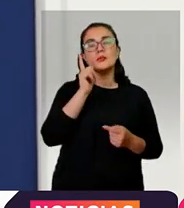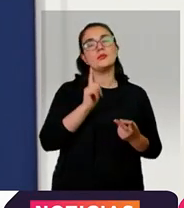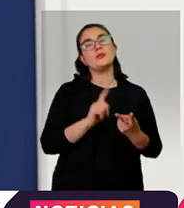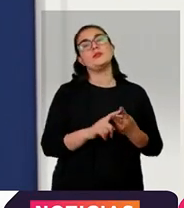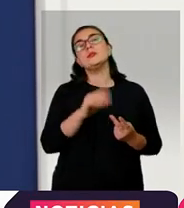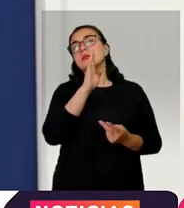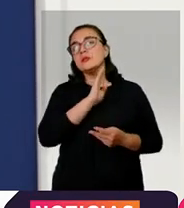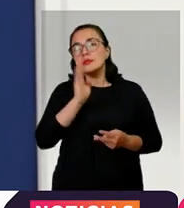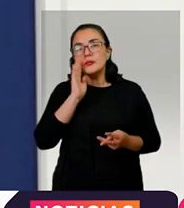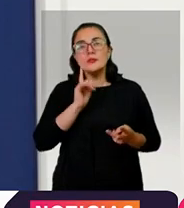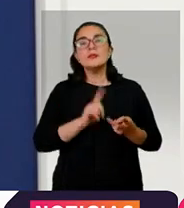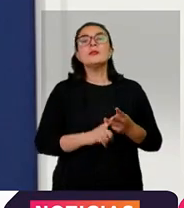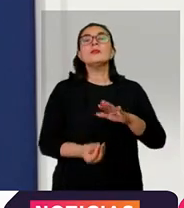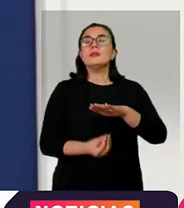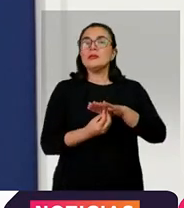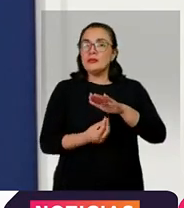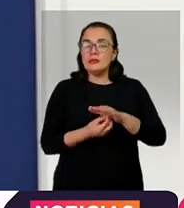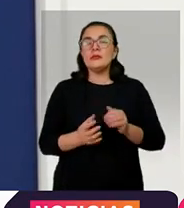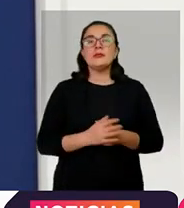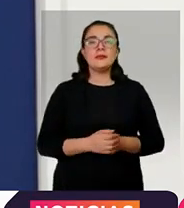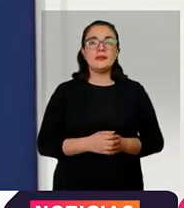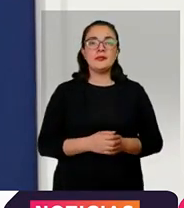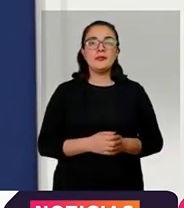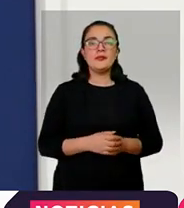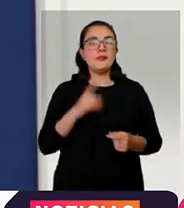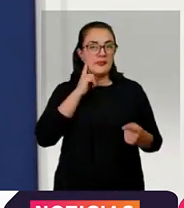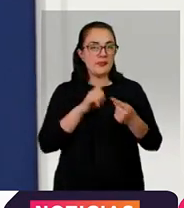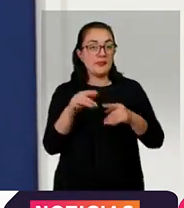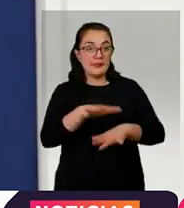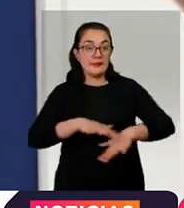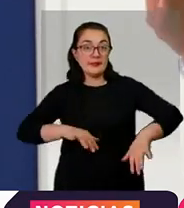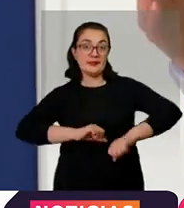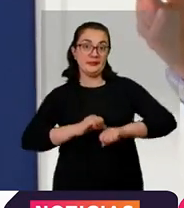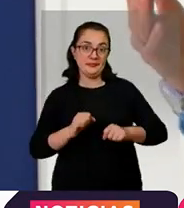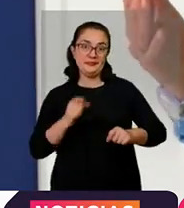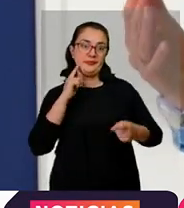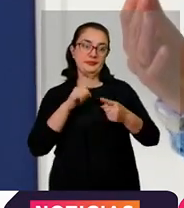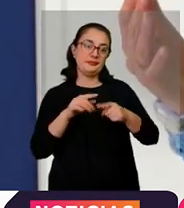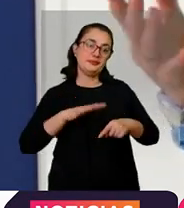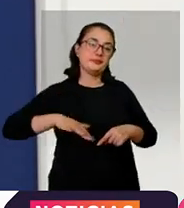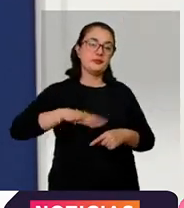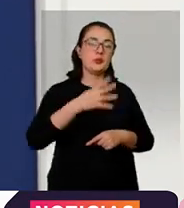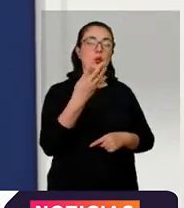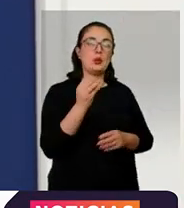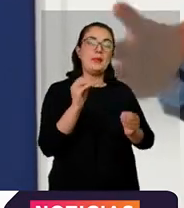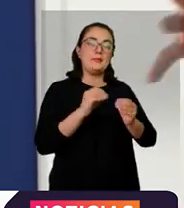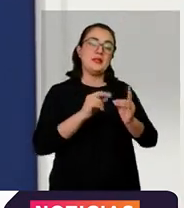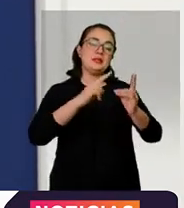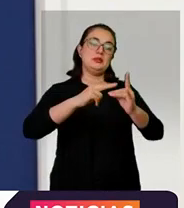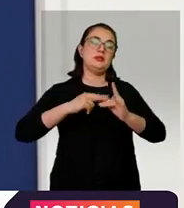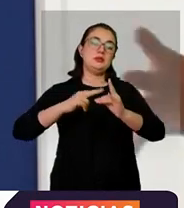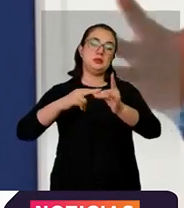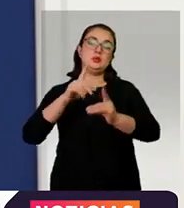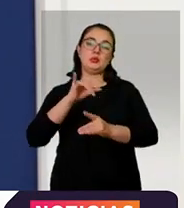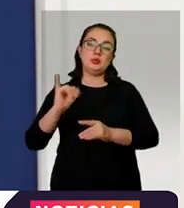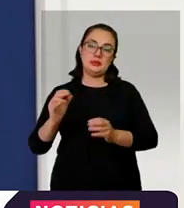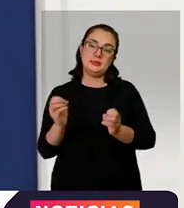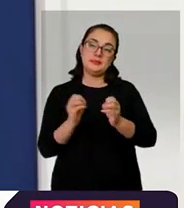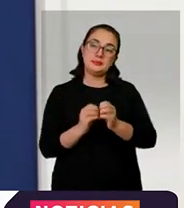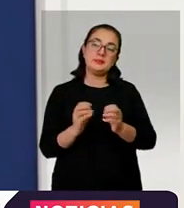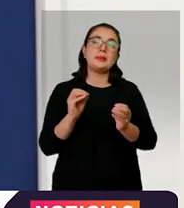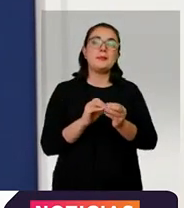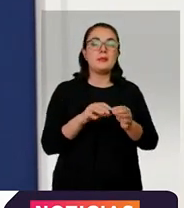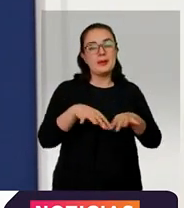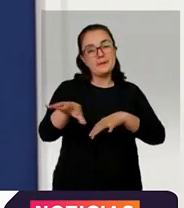Usaquén, con lo cual la ciudad gana en neto 40 nuevas unidades de cuidado intensivo, pero también se redistribuyen las